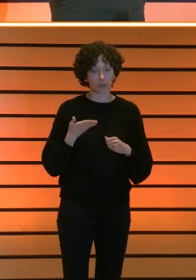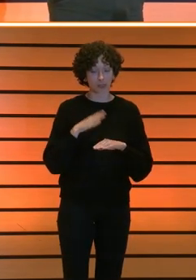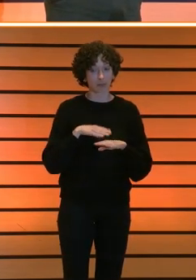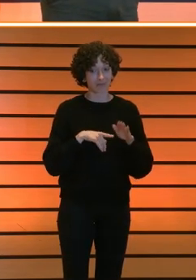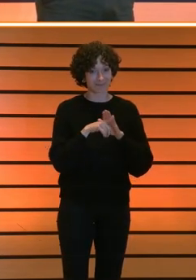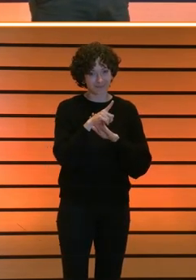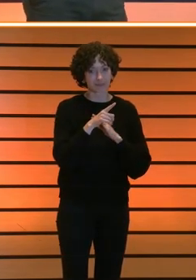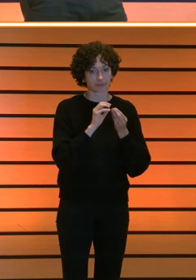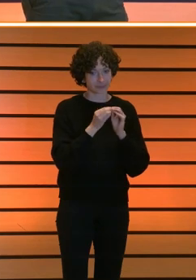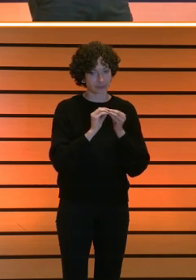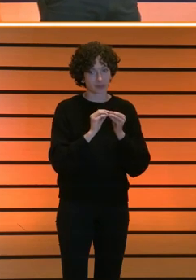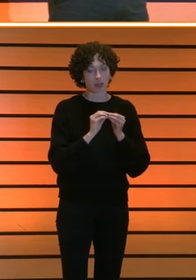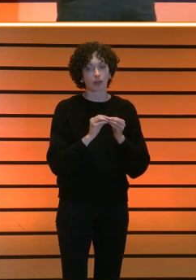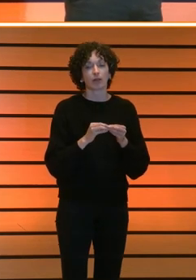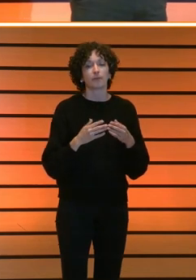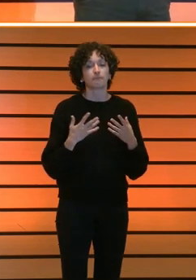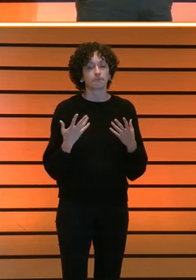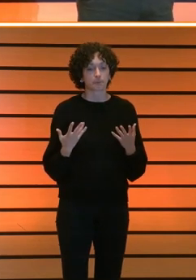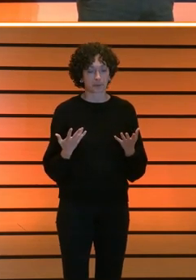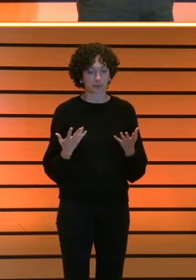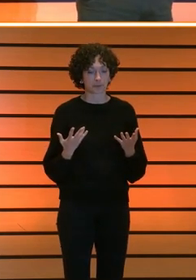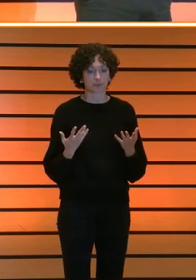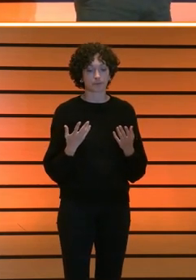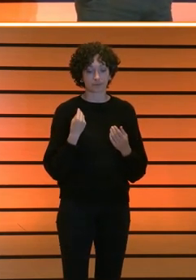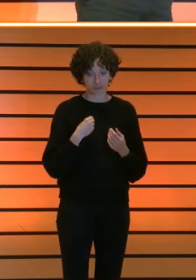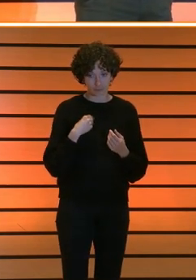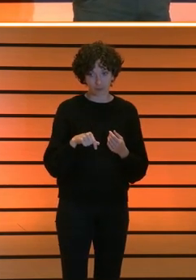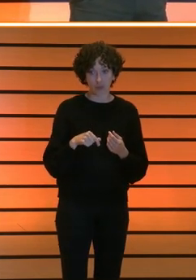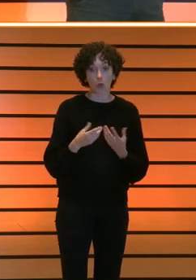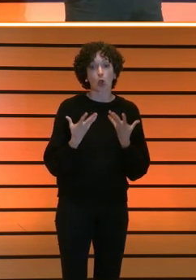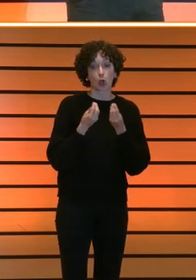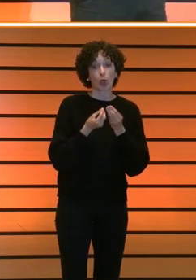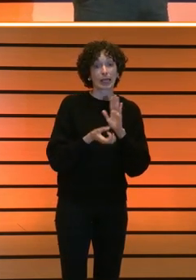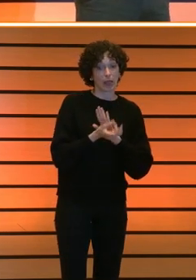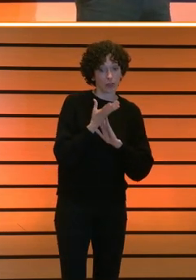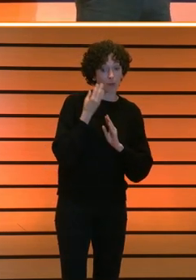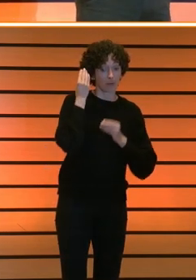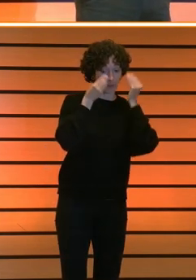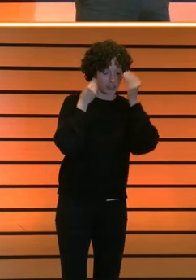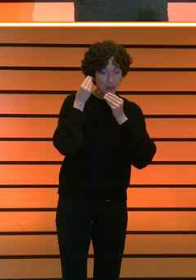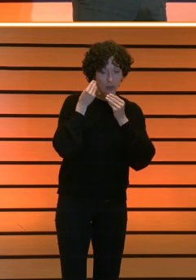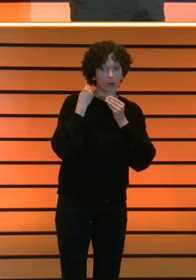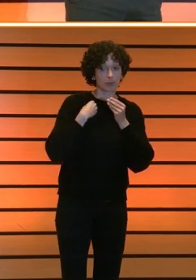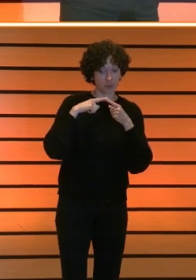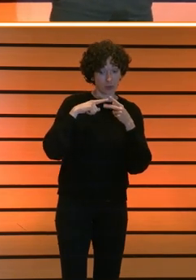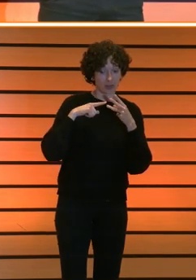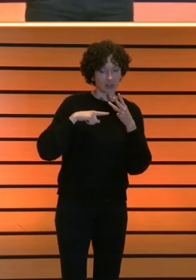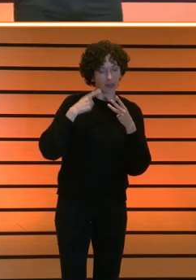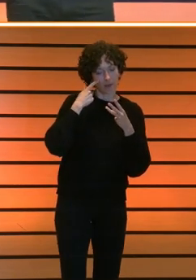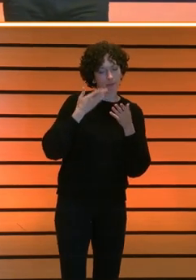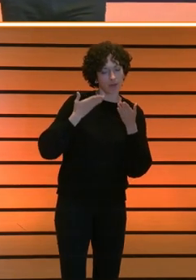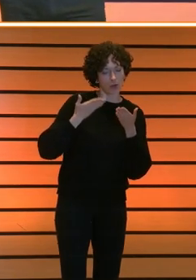de los desarrollos y pensando en esto de la cocreación hay que ir valorando estos tres aspectos vale